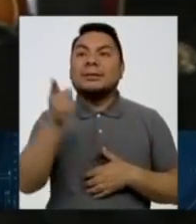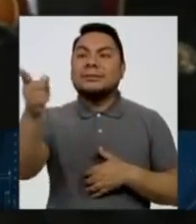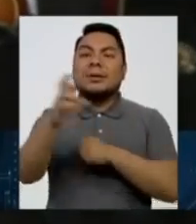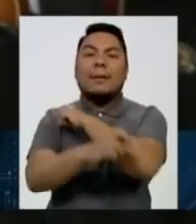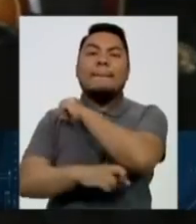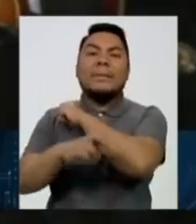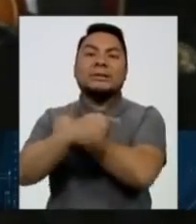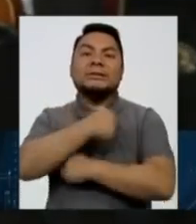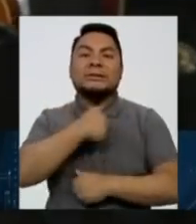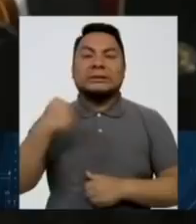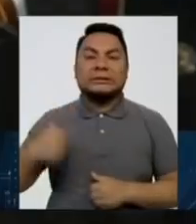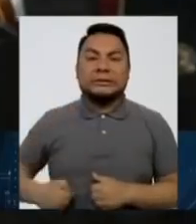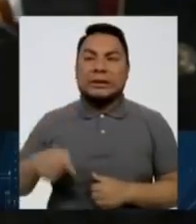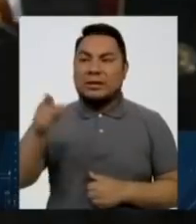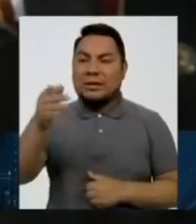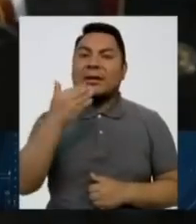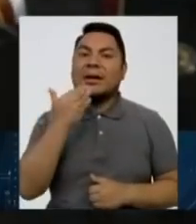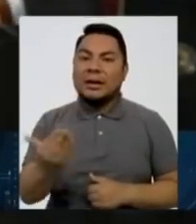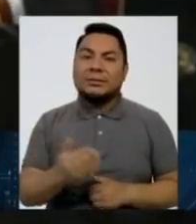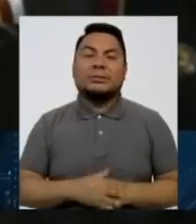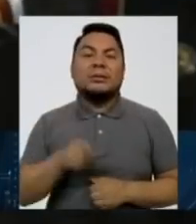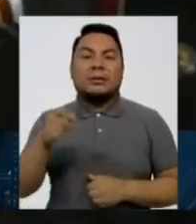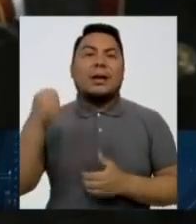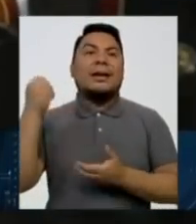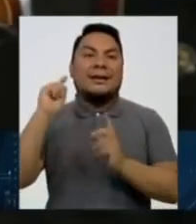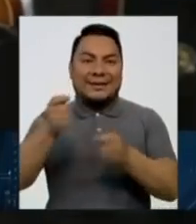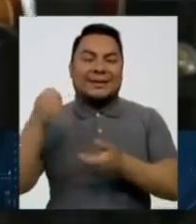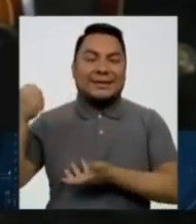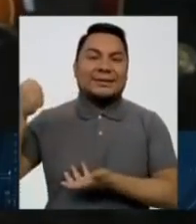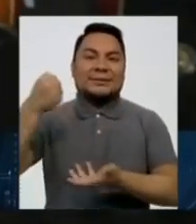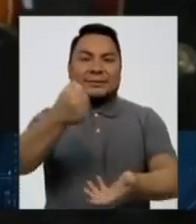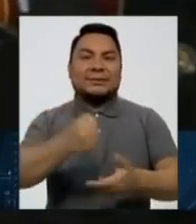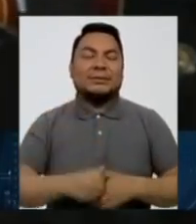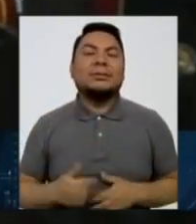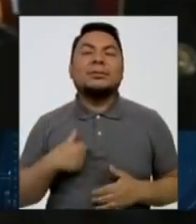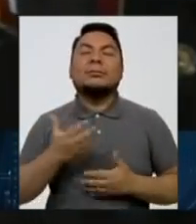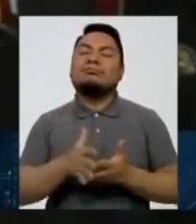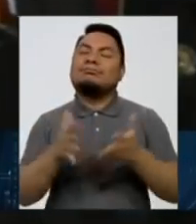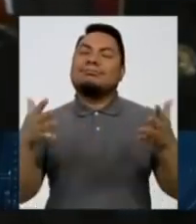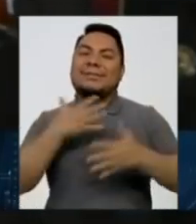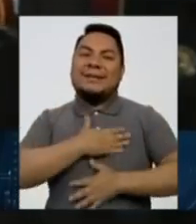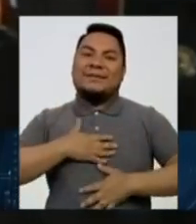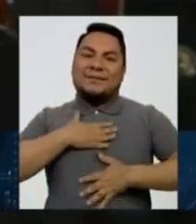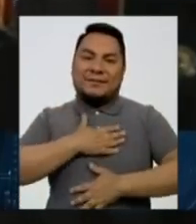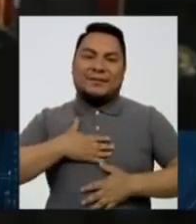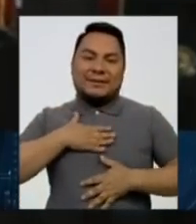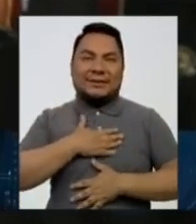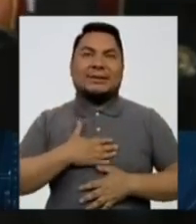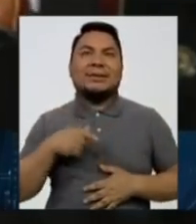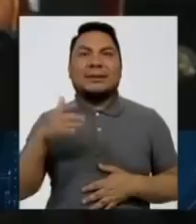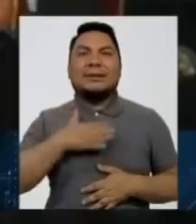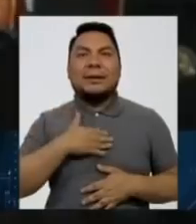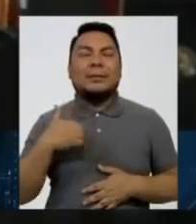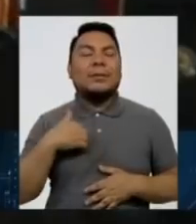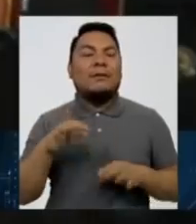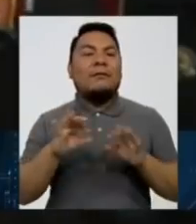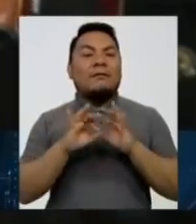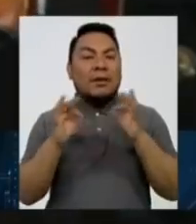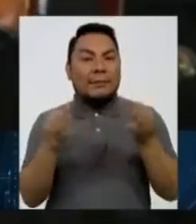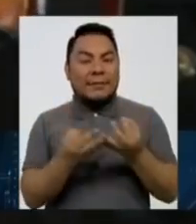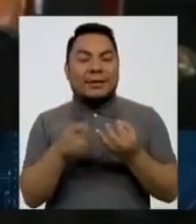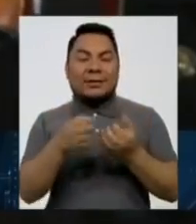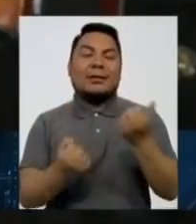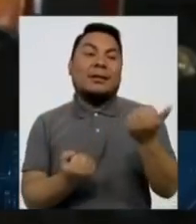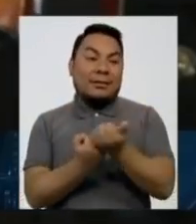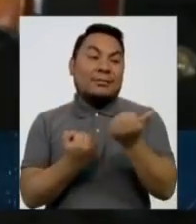China por esta donación. Nos causa gran satisfacción que la familia que apoya a